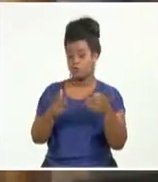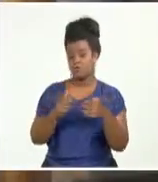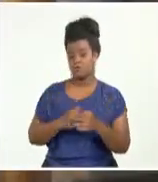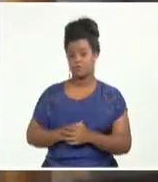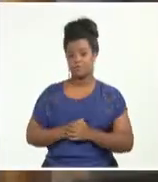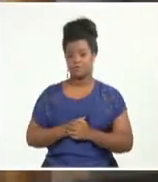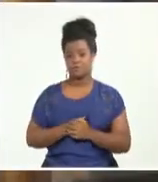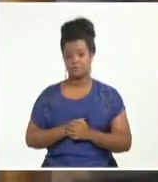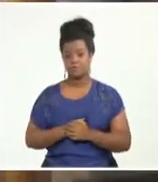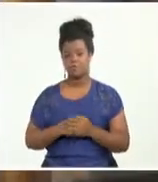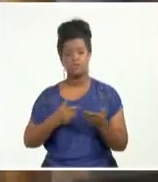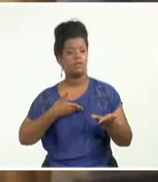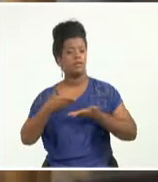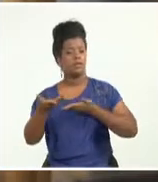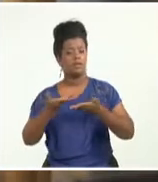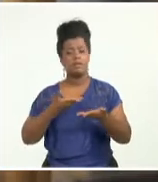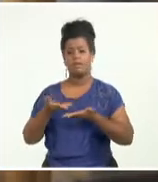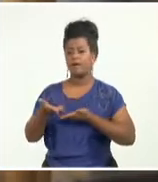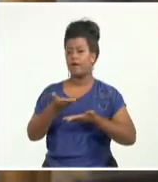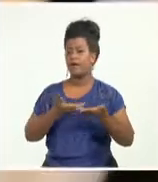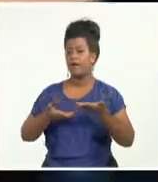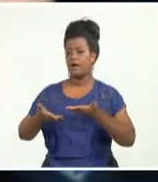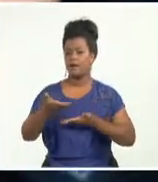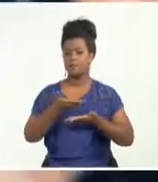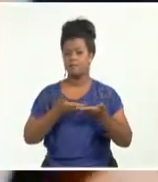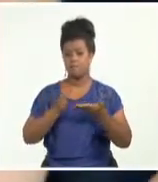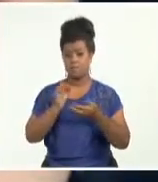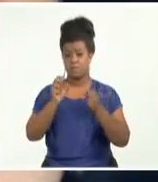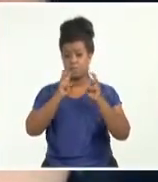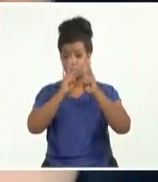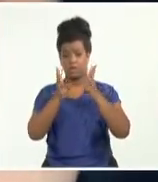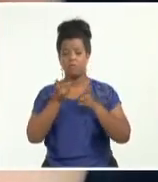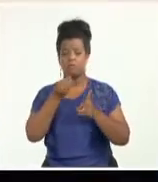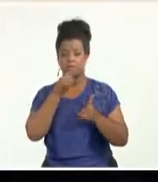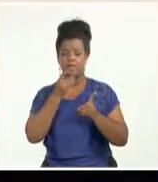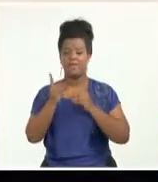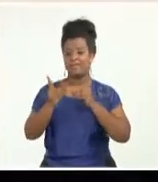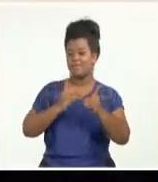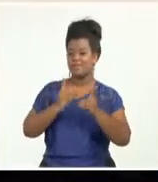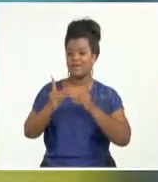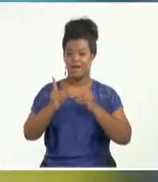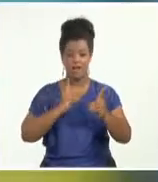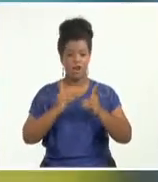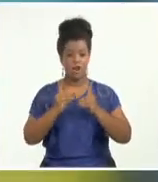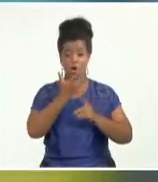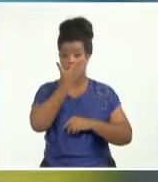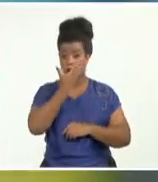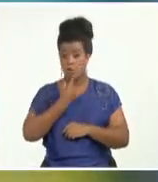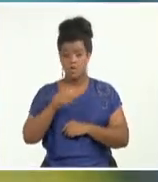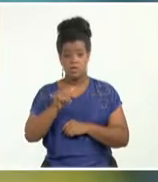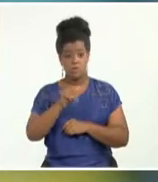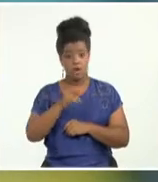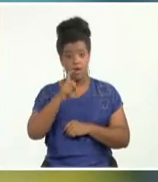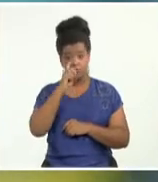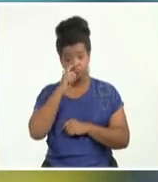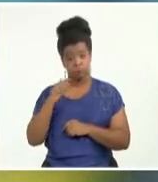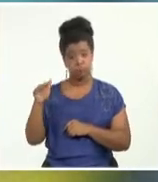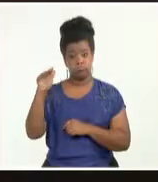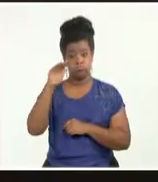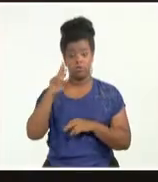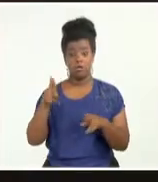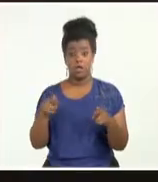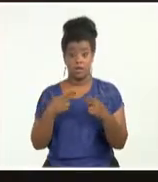un intercambio a través del ciberespacio que promueve el diálogo entre colegas jóvenes y de otras generaciones. El coloquio sobre